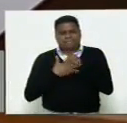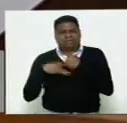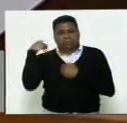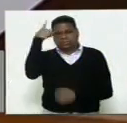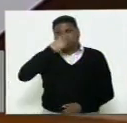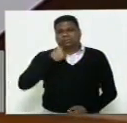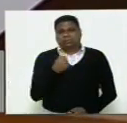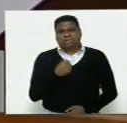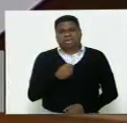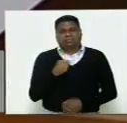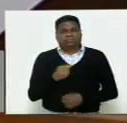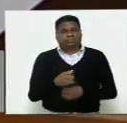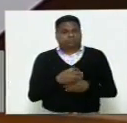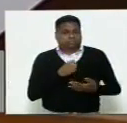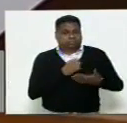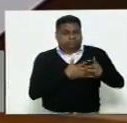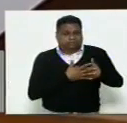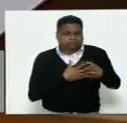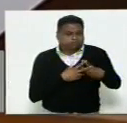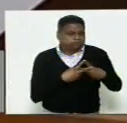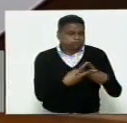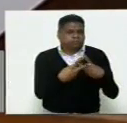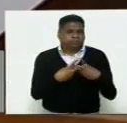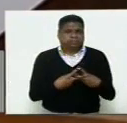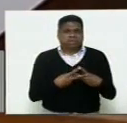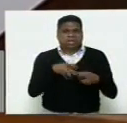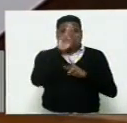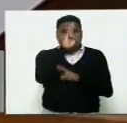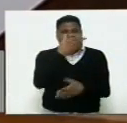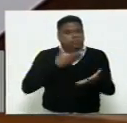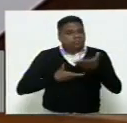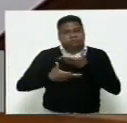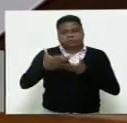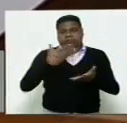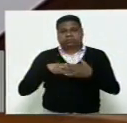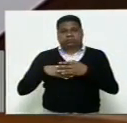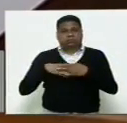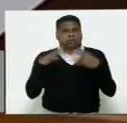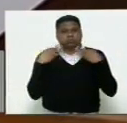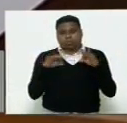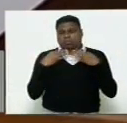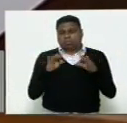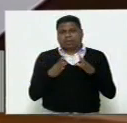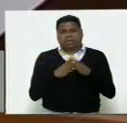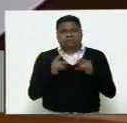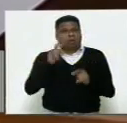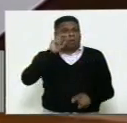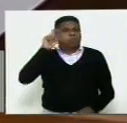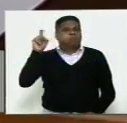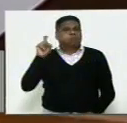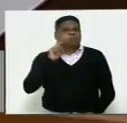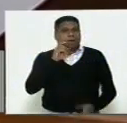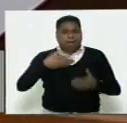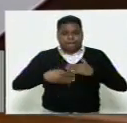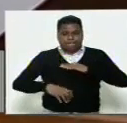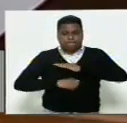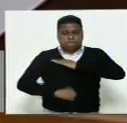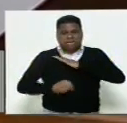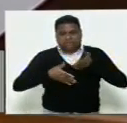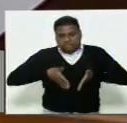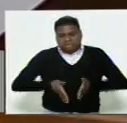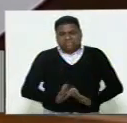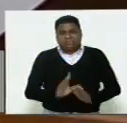la solidaridad, el respeto recíproco y esfuerzo común durante la gestación, parto, nacimiento